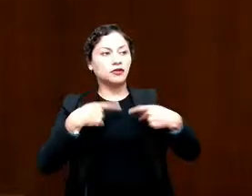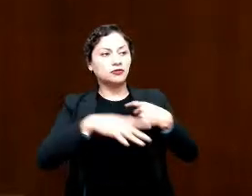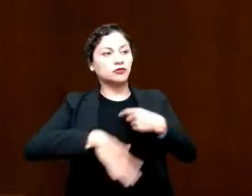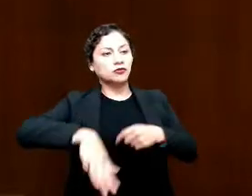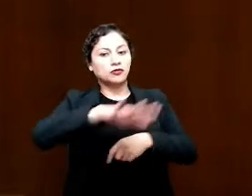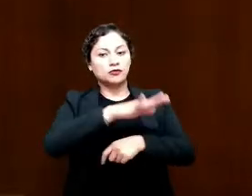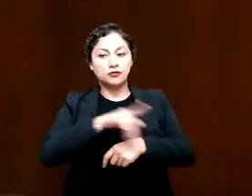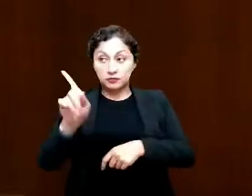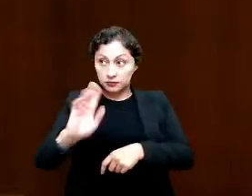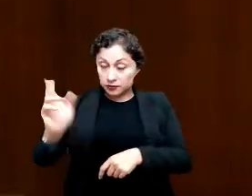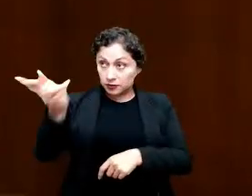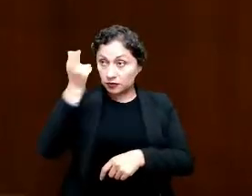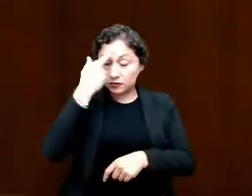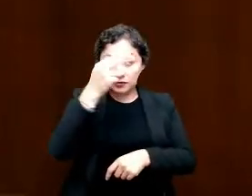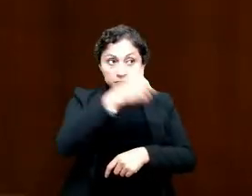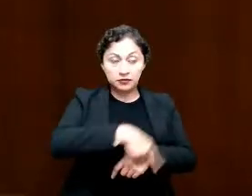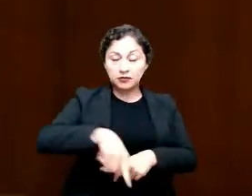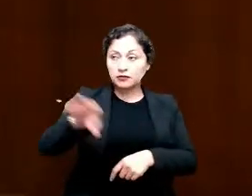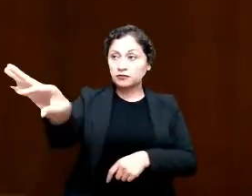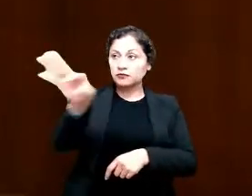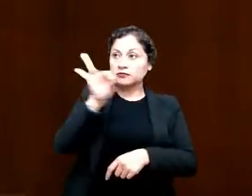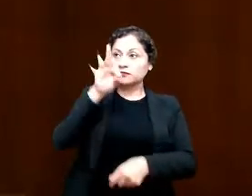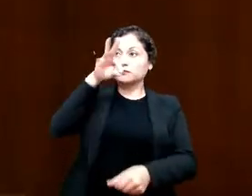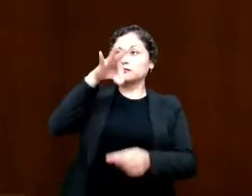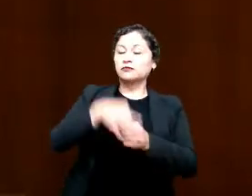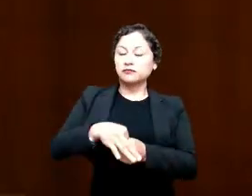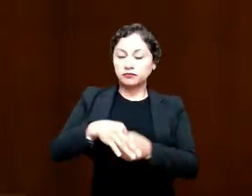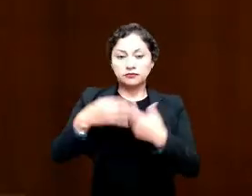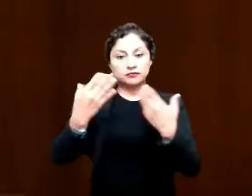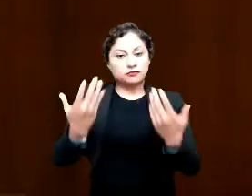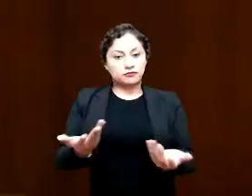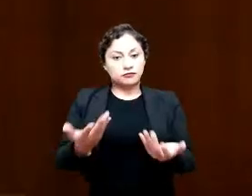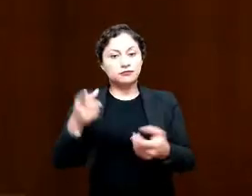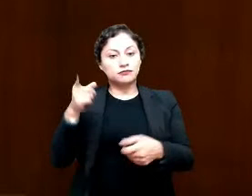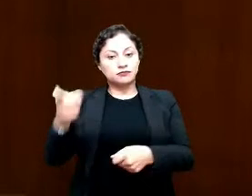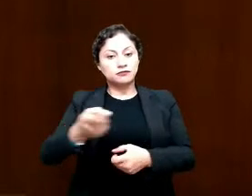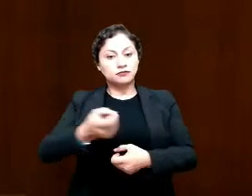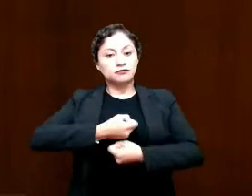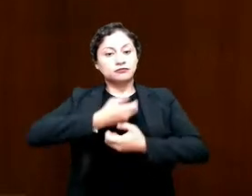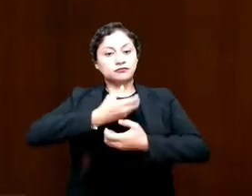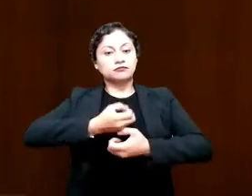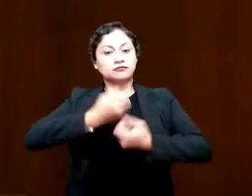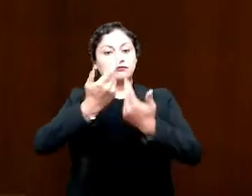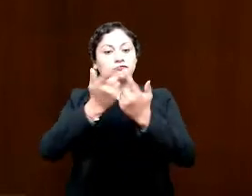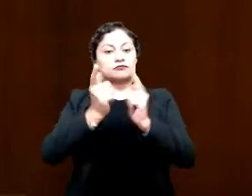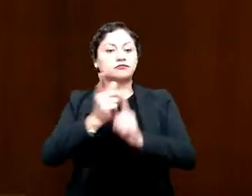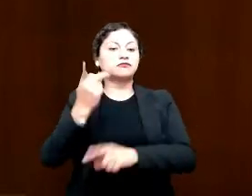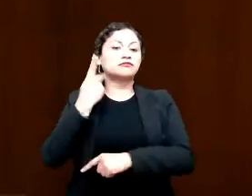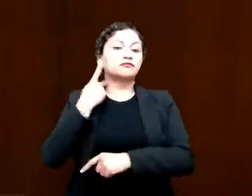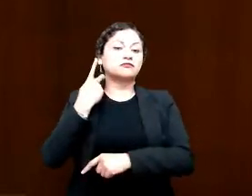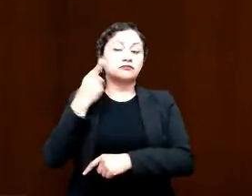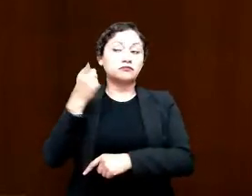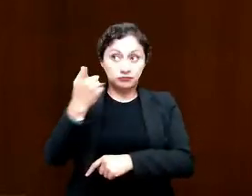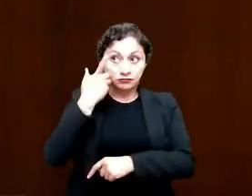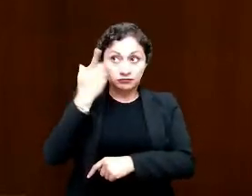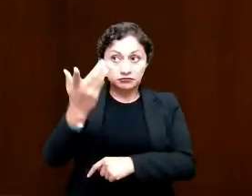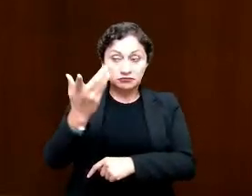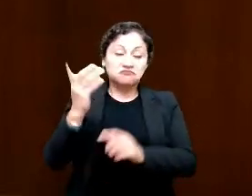por el pueblo, no para ser voceros de su partido. Si eso es lo que quieren, adelante, vayan y